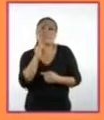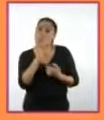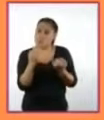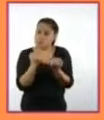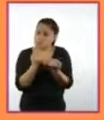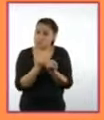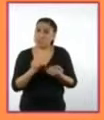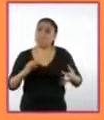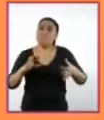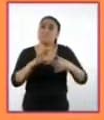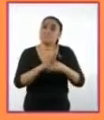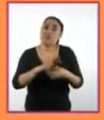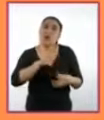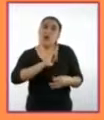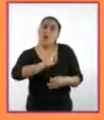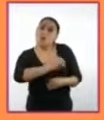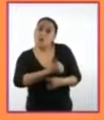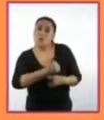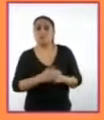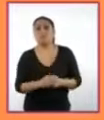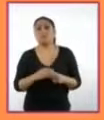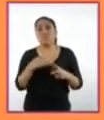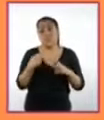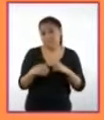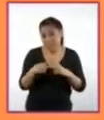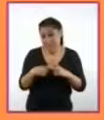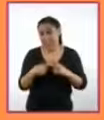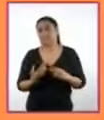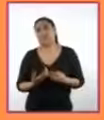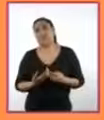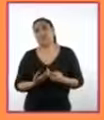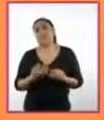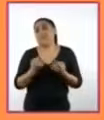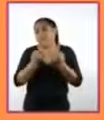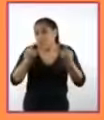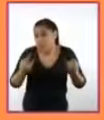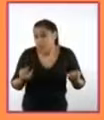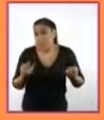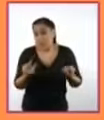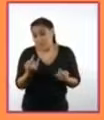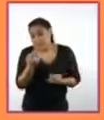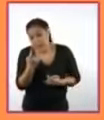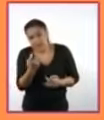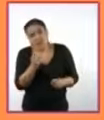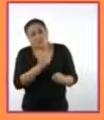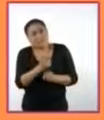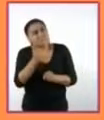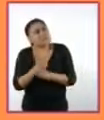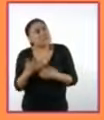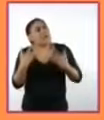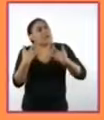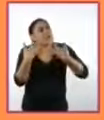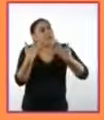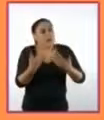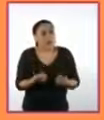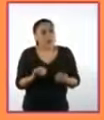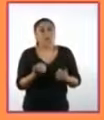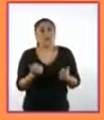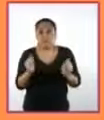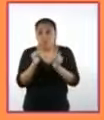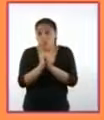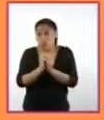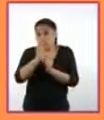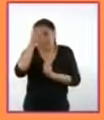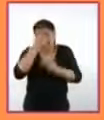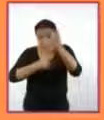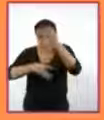se relaciona con otras disciplinas como las matemáticas o la historia, lo que permite comprender que el conocimiento se